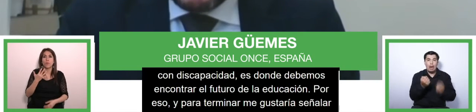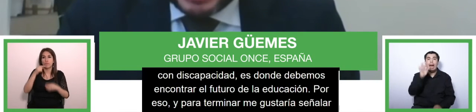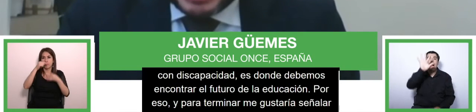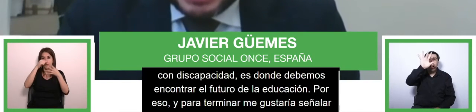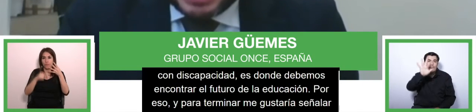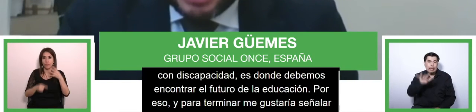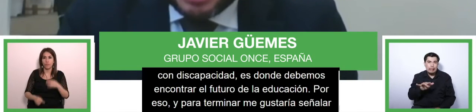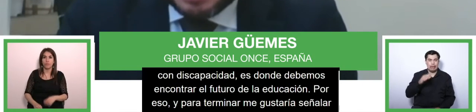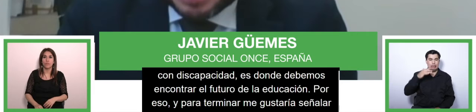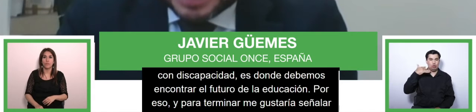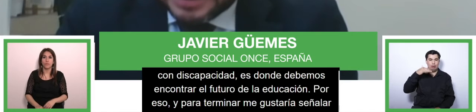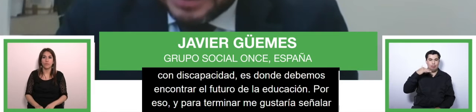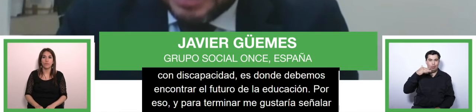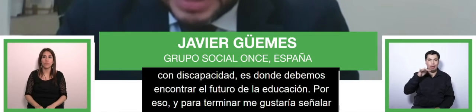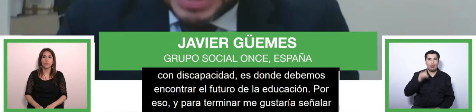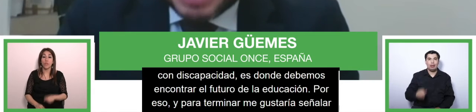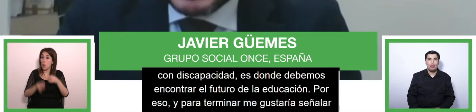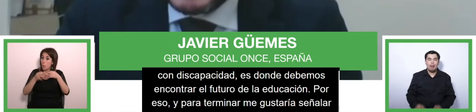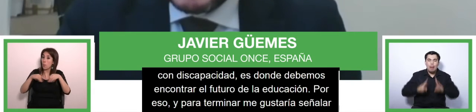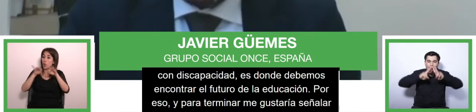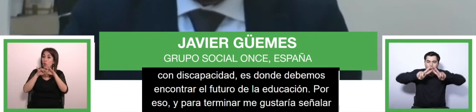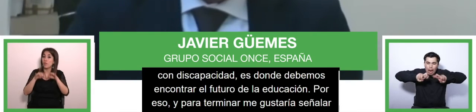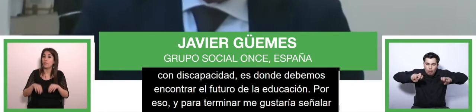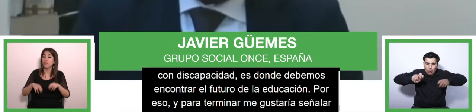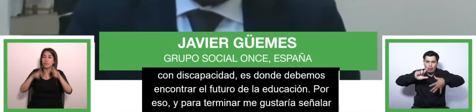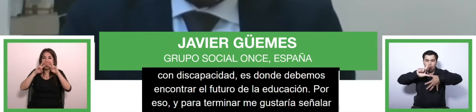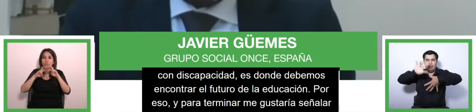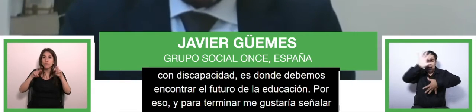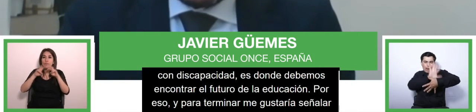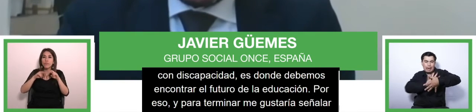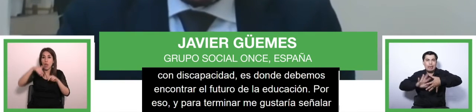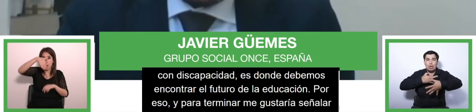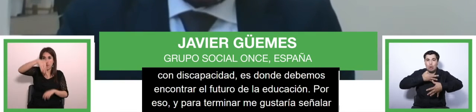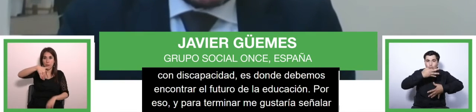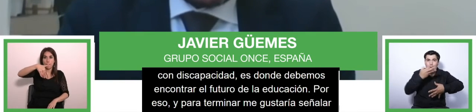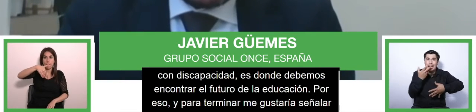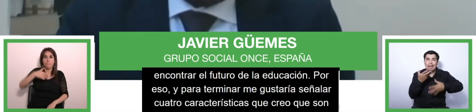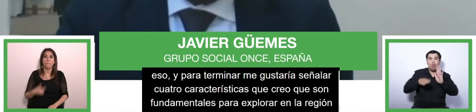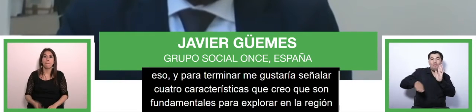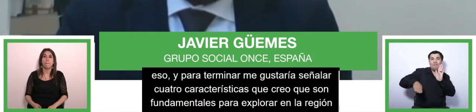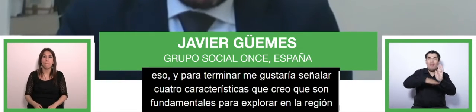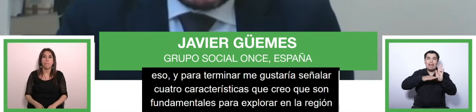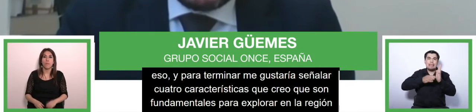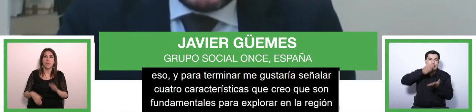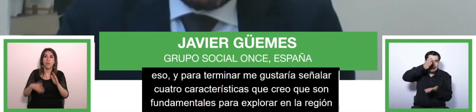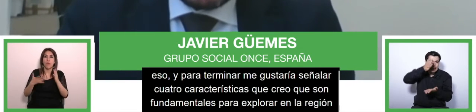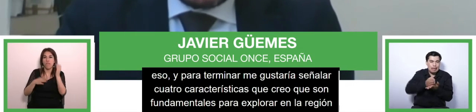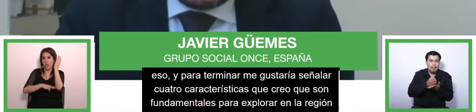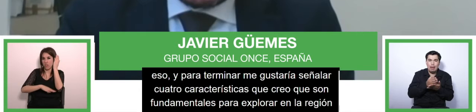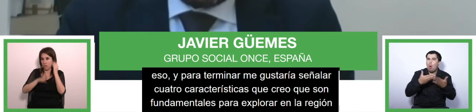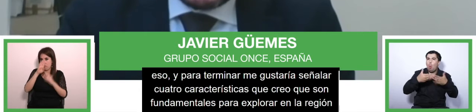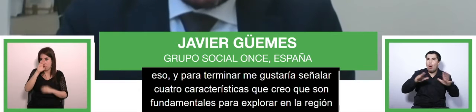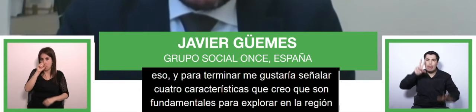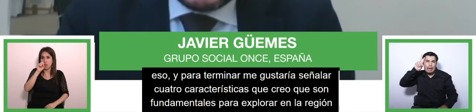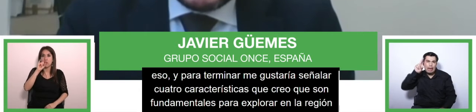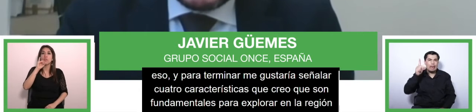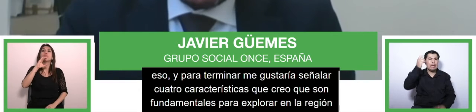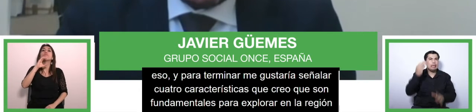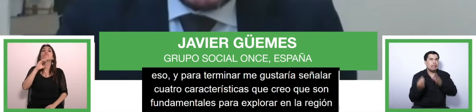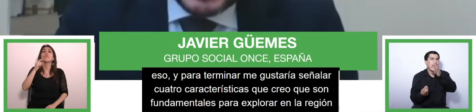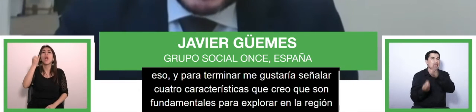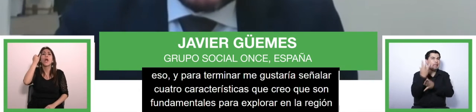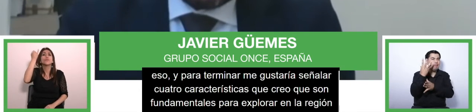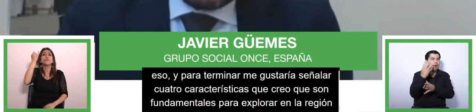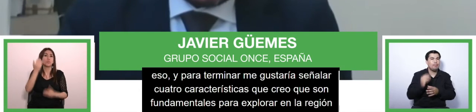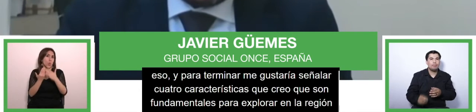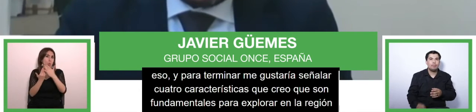para explorar en la región y que deben ser fundamento de cualquier iniciativa a nivel regional